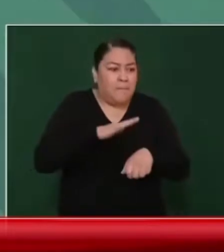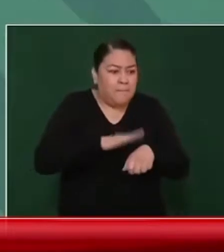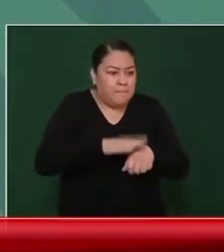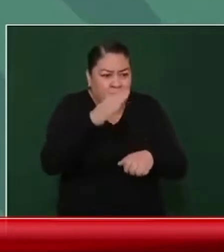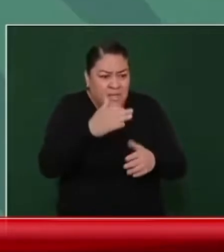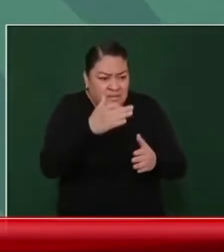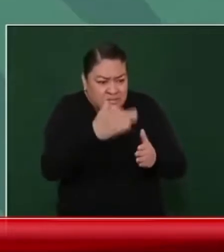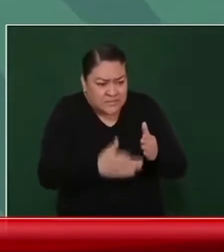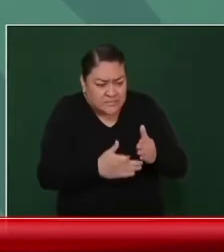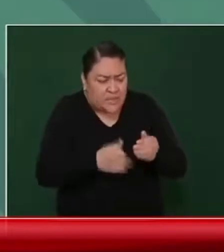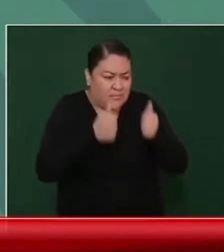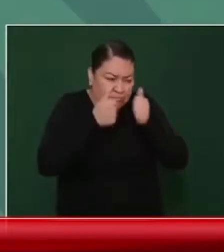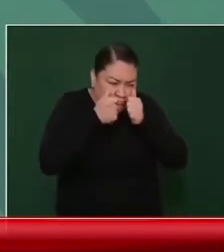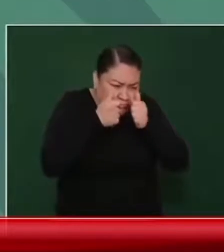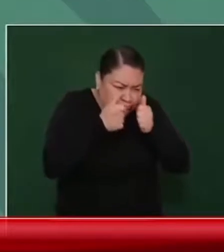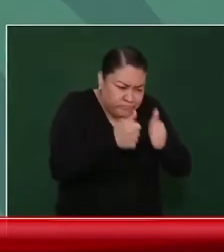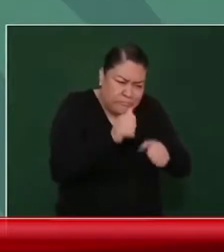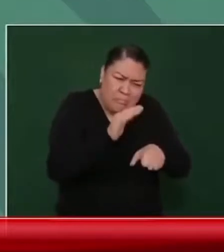tiene menos.